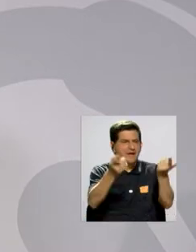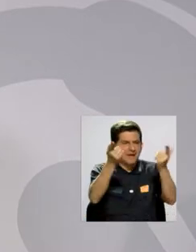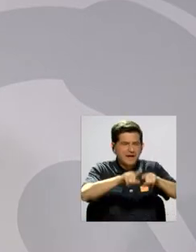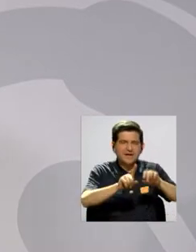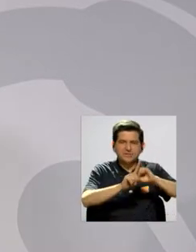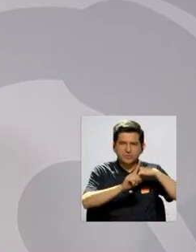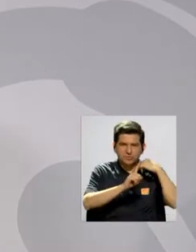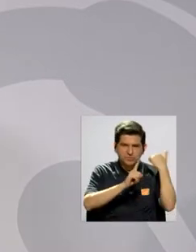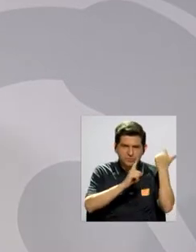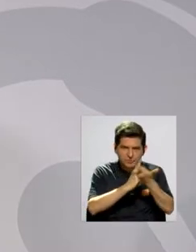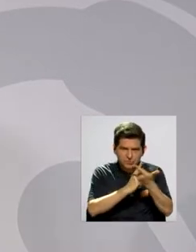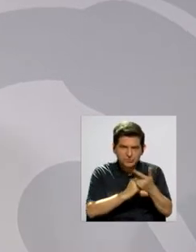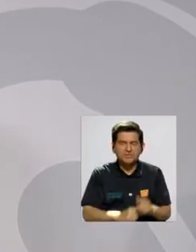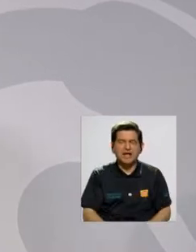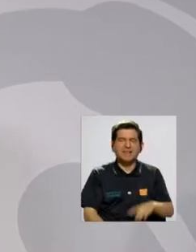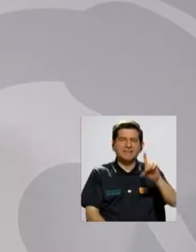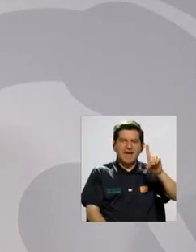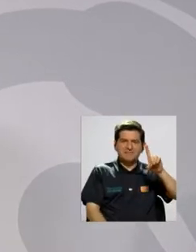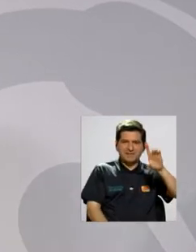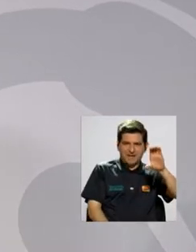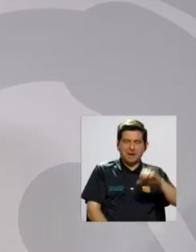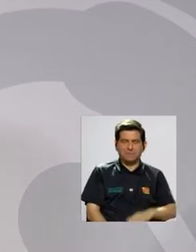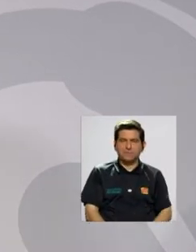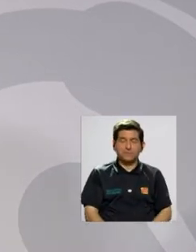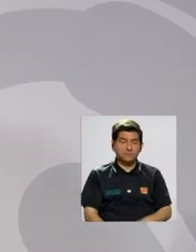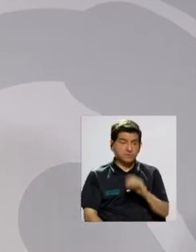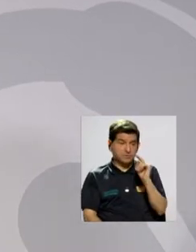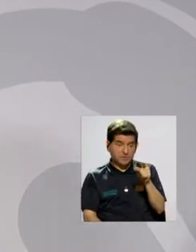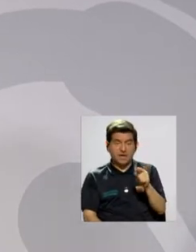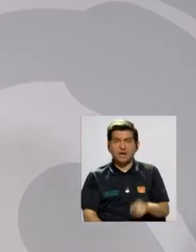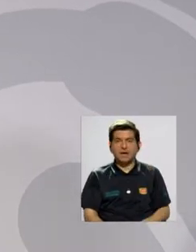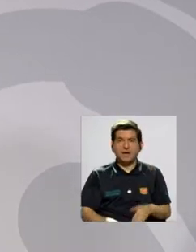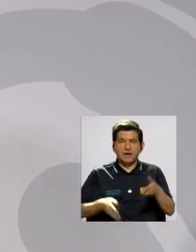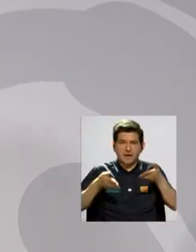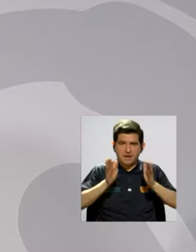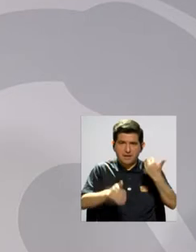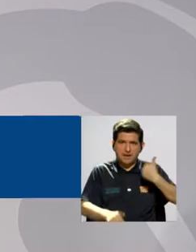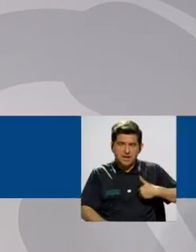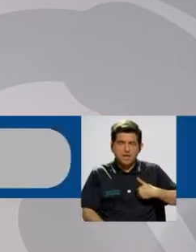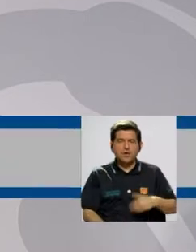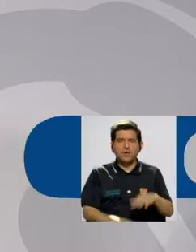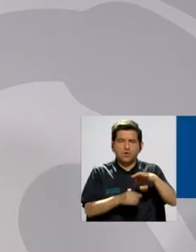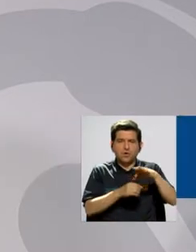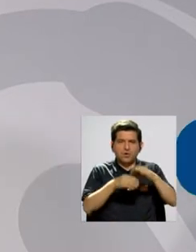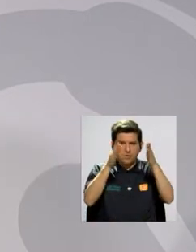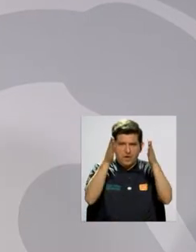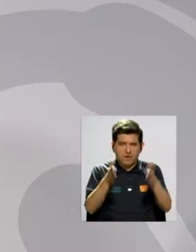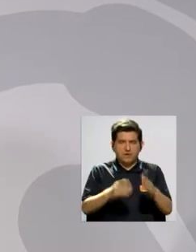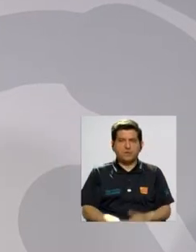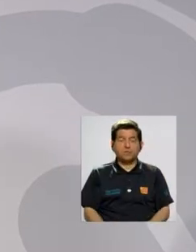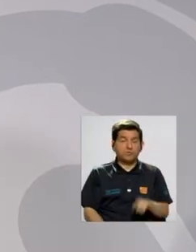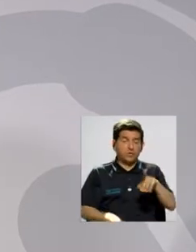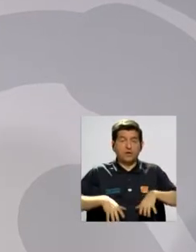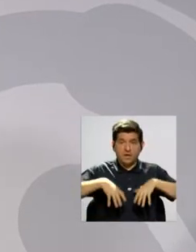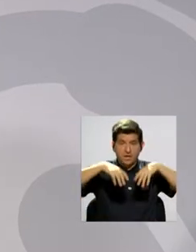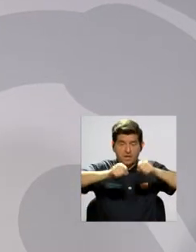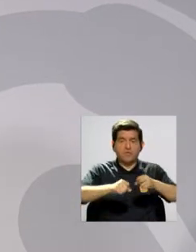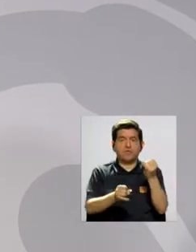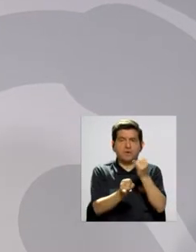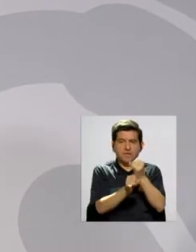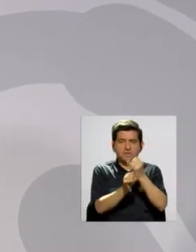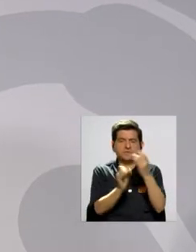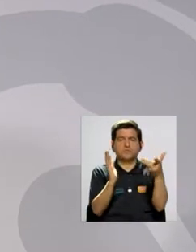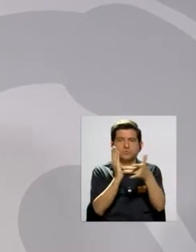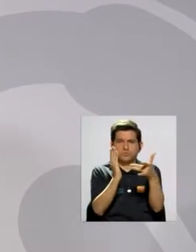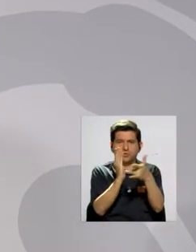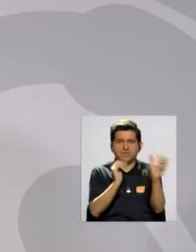David Campos. No sé si ubican a David Campos. David Campos es un hijo de agricultores que recientemente se gradúa en el Instituto Tecnológico